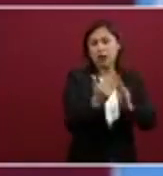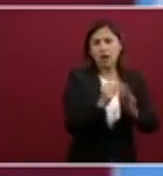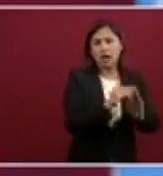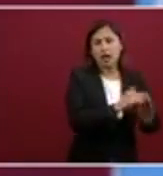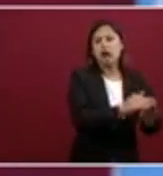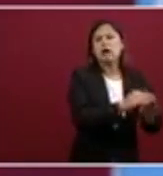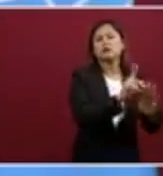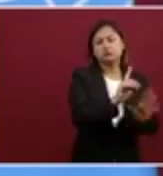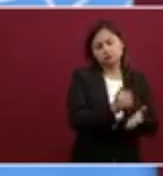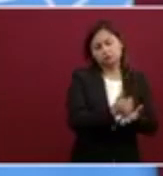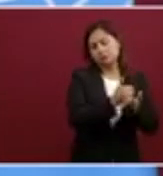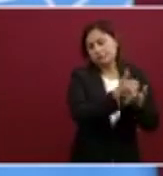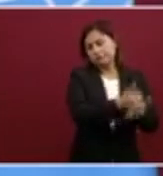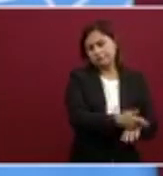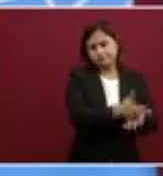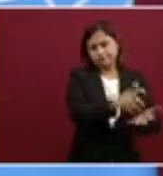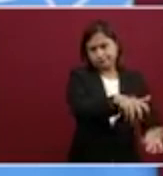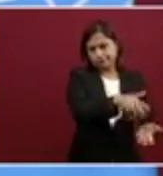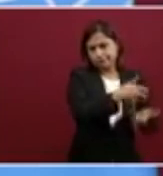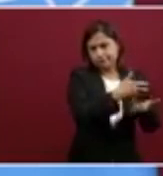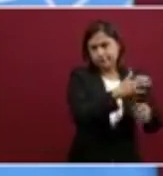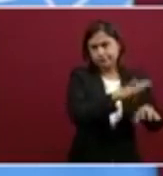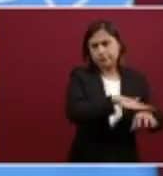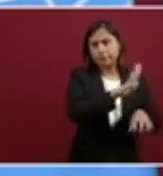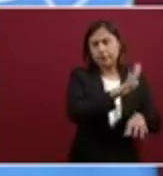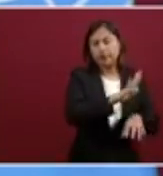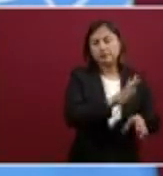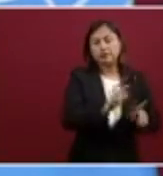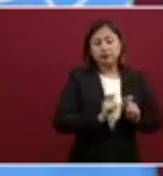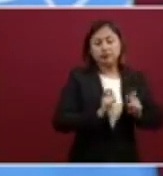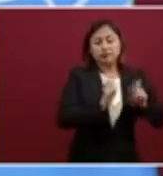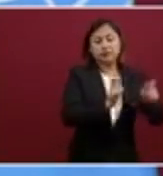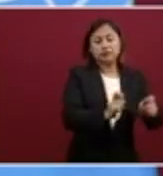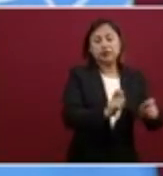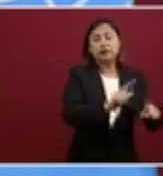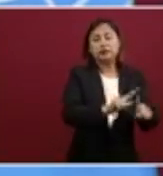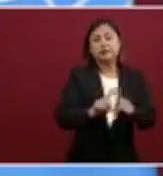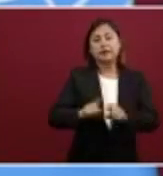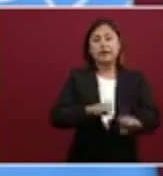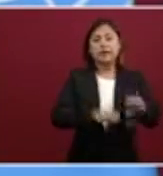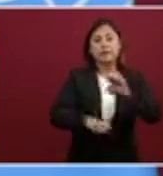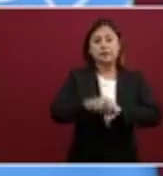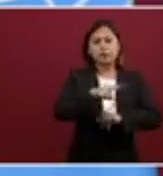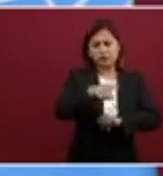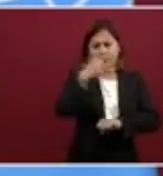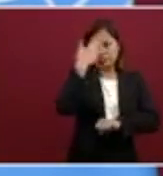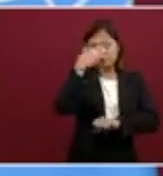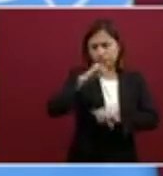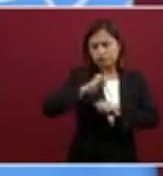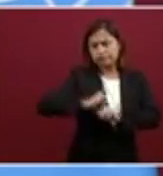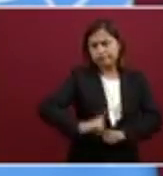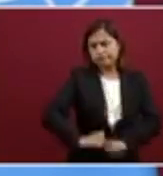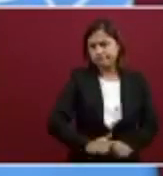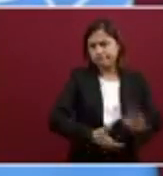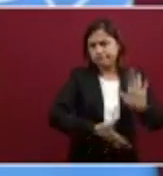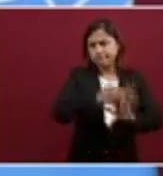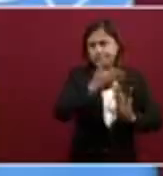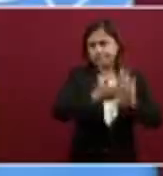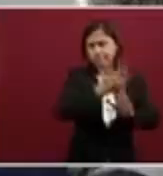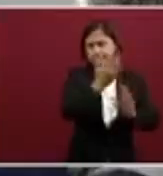Esto es entregarlo a empresas inmobiliarias. Entonces, nosotros